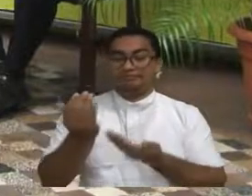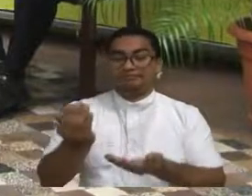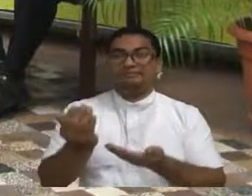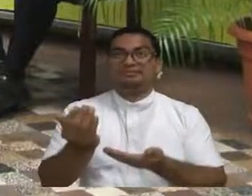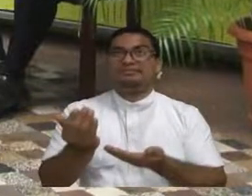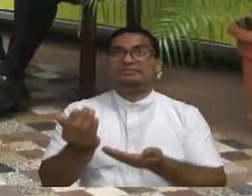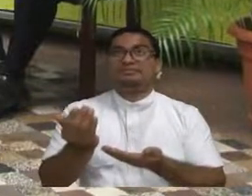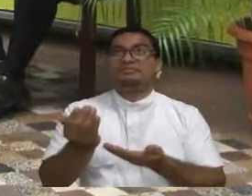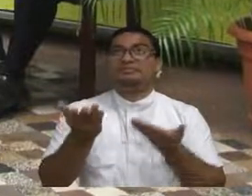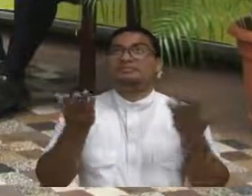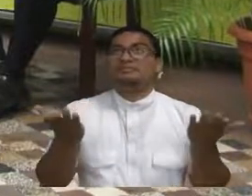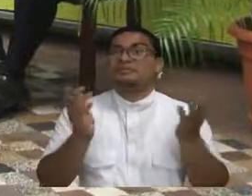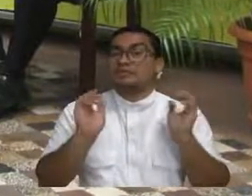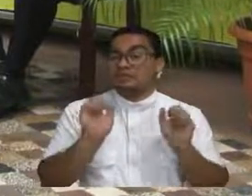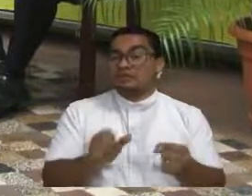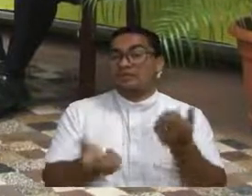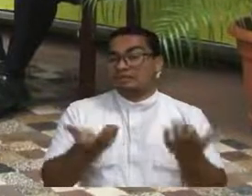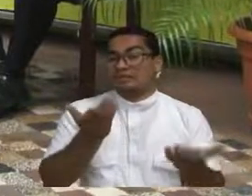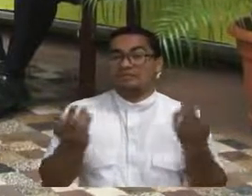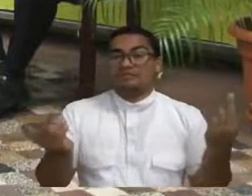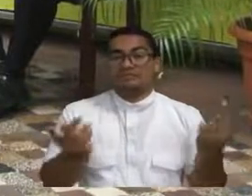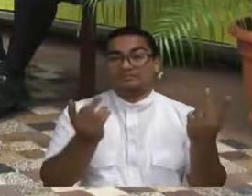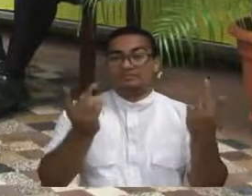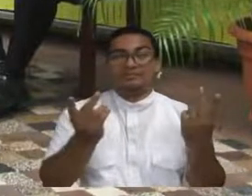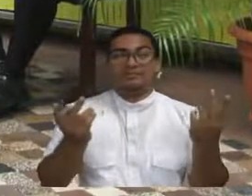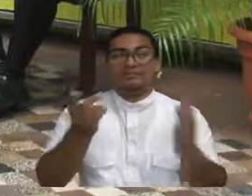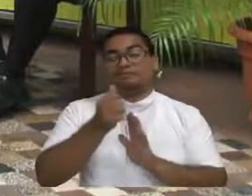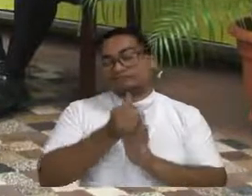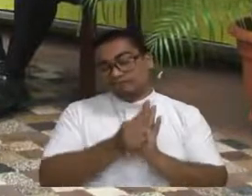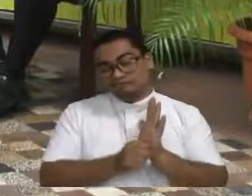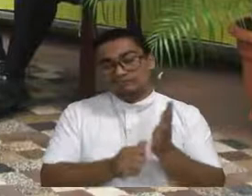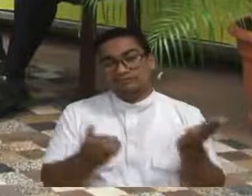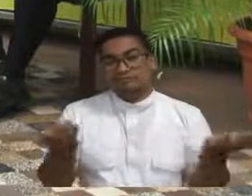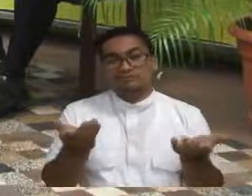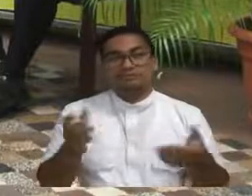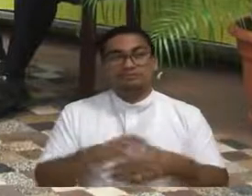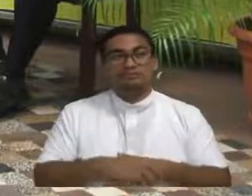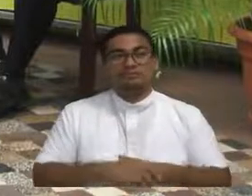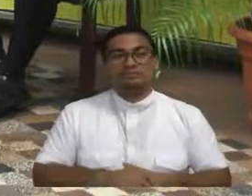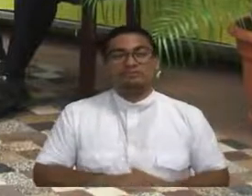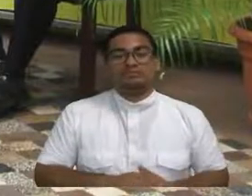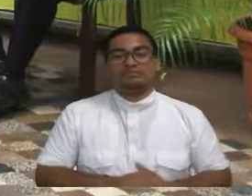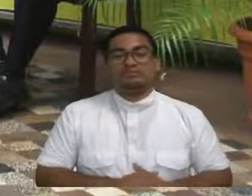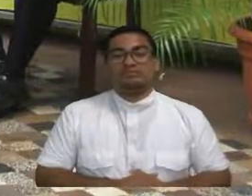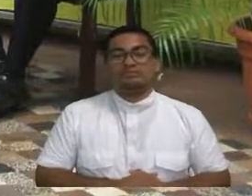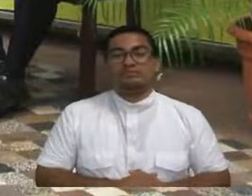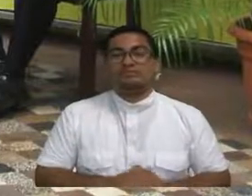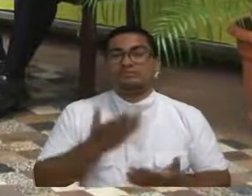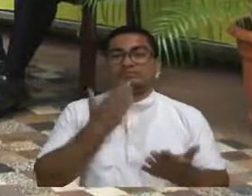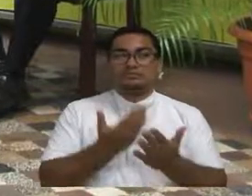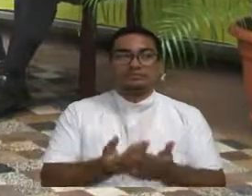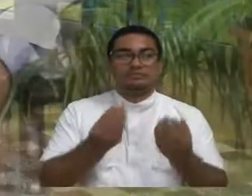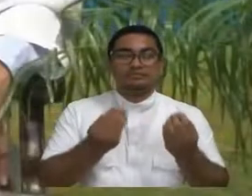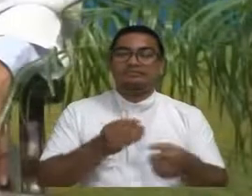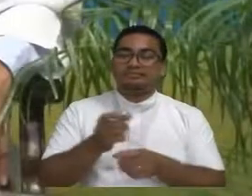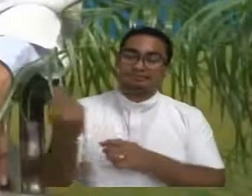que pueden vivir esta situación o están viviendo esta situación. Cómo no, muchas gracias por la invitación